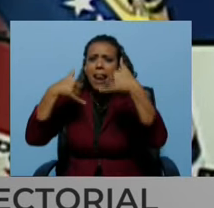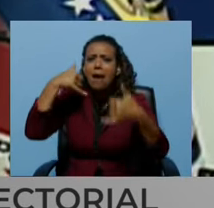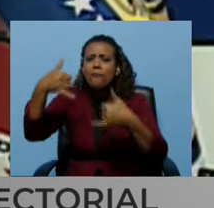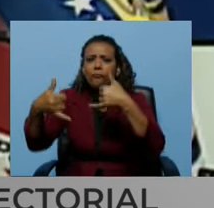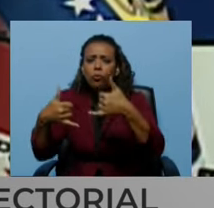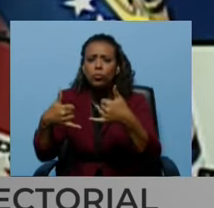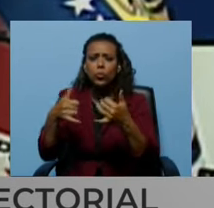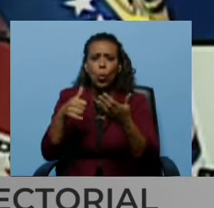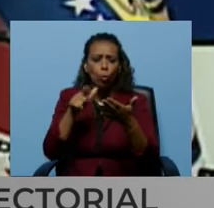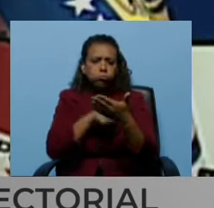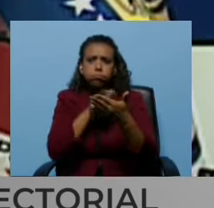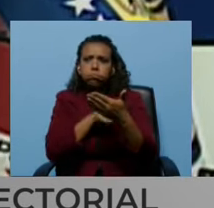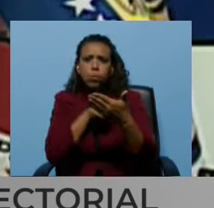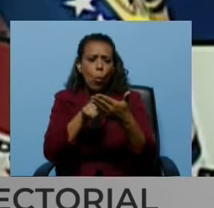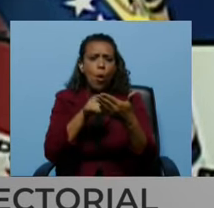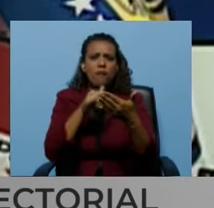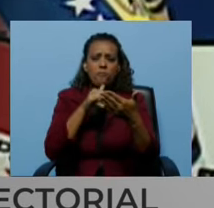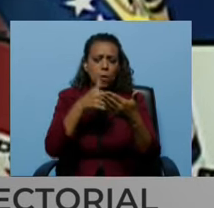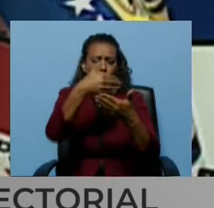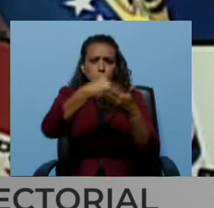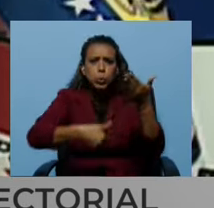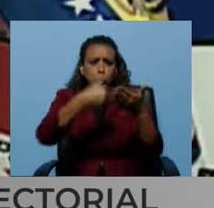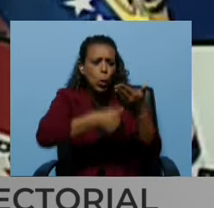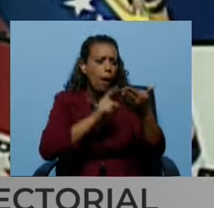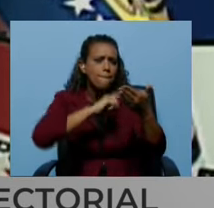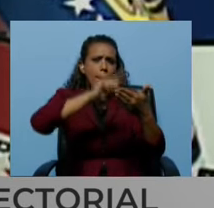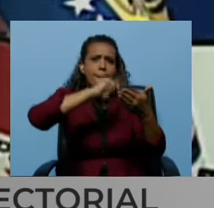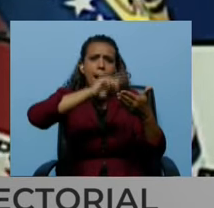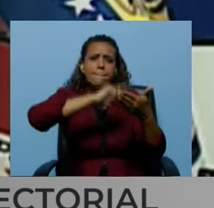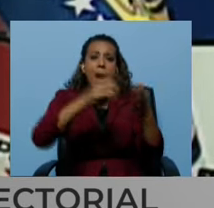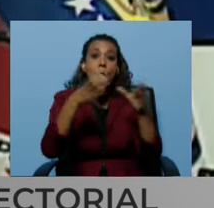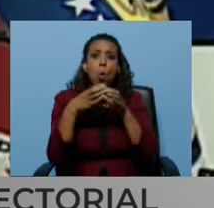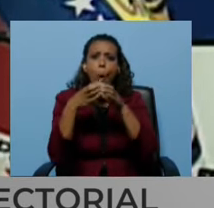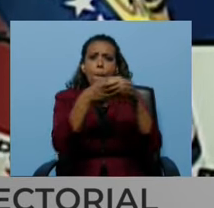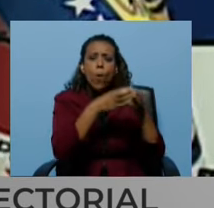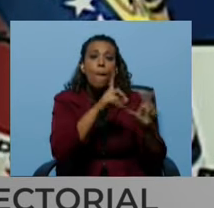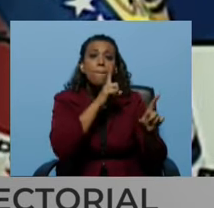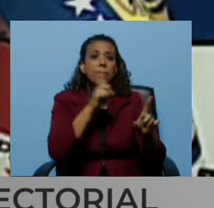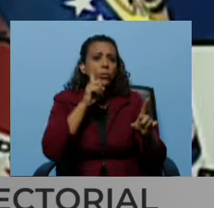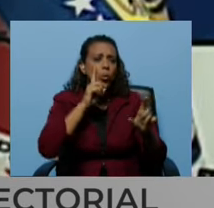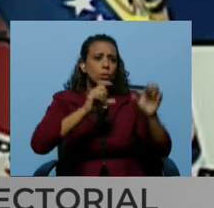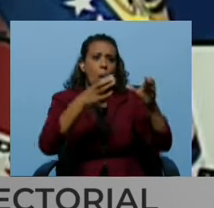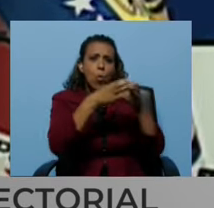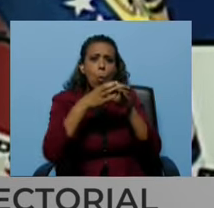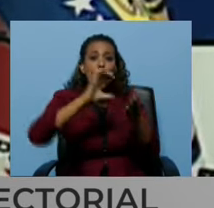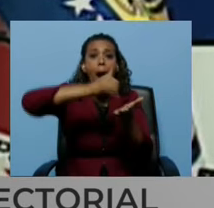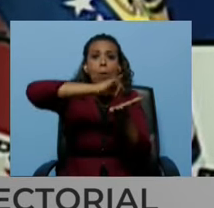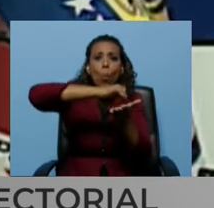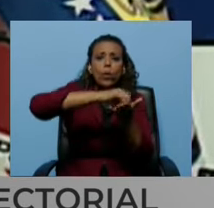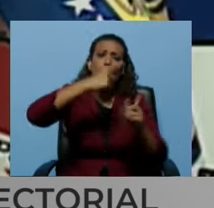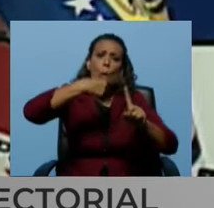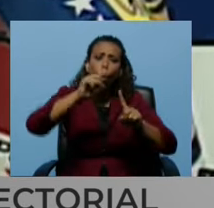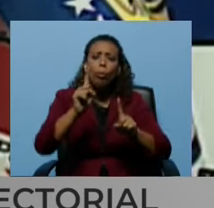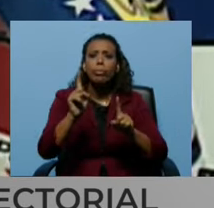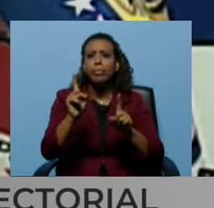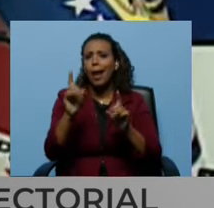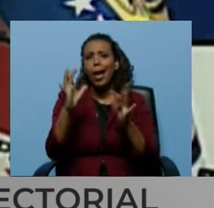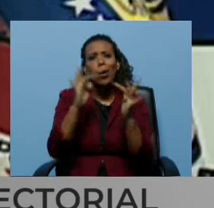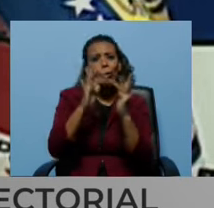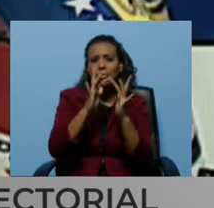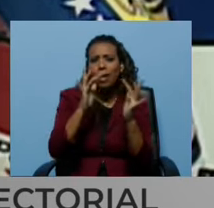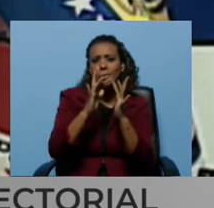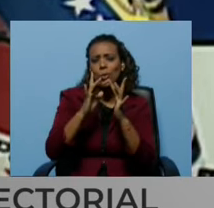unos teléfonos, aparatos telefónicos, y comienzan a aparecer grupos en WhatsApp y otras redes